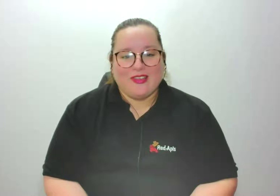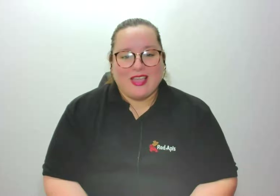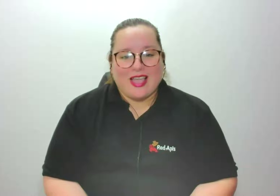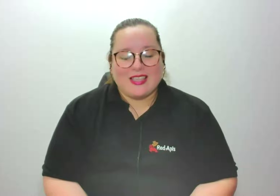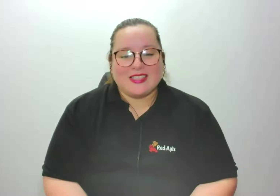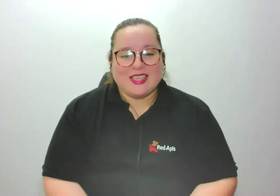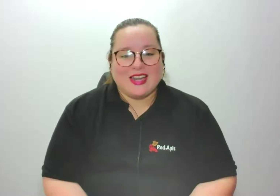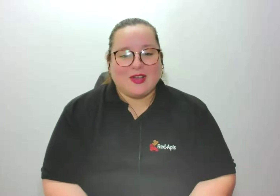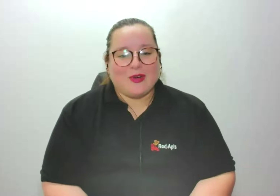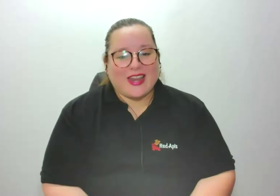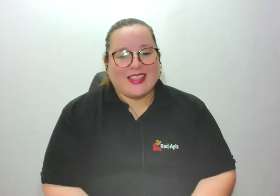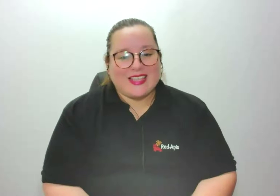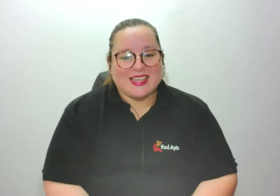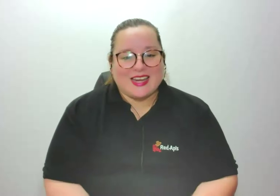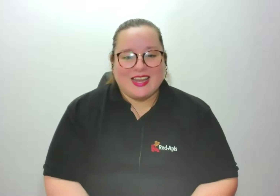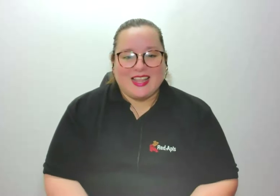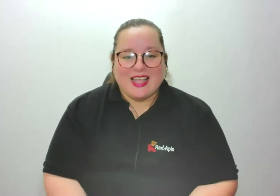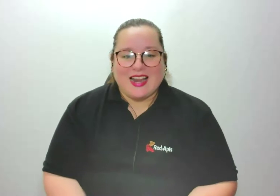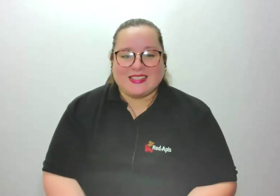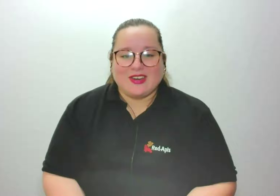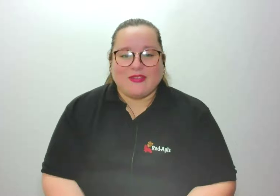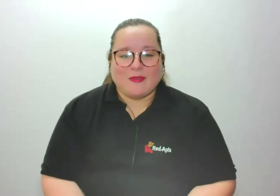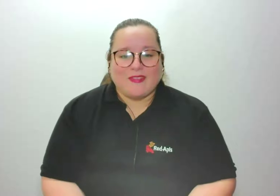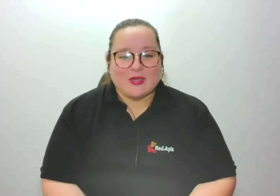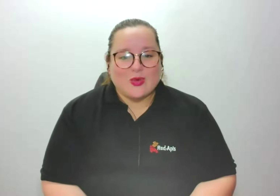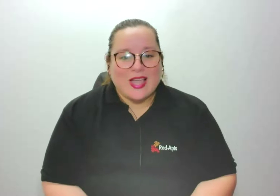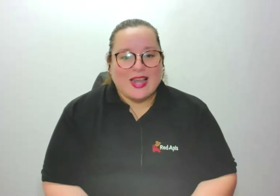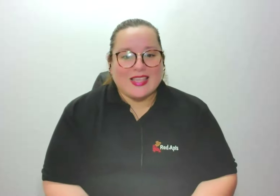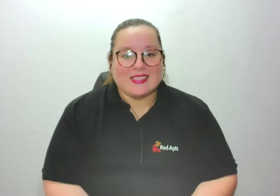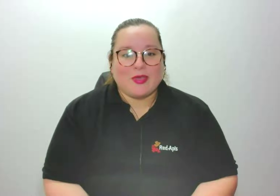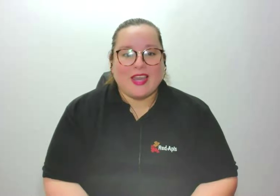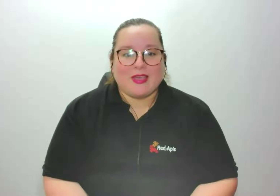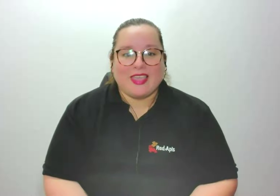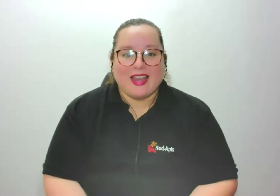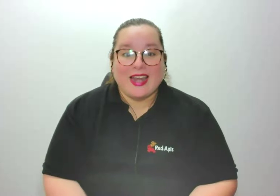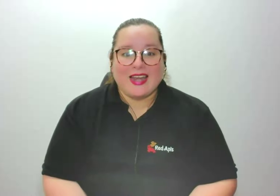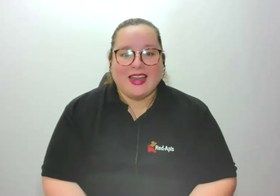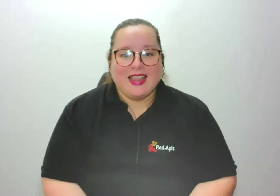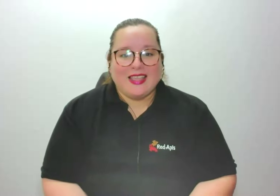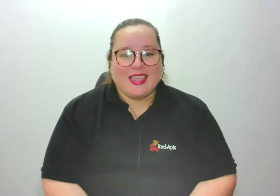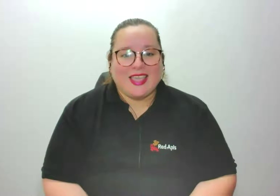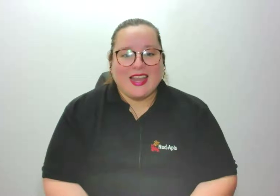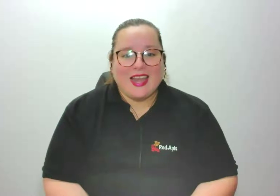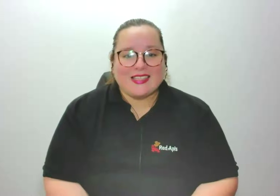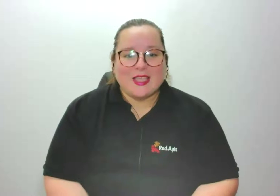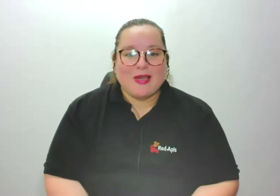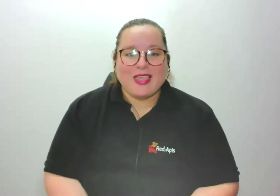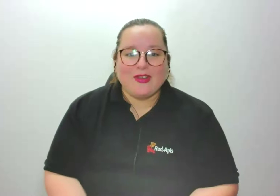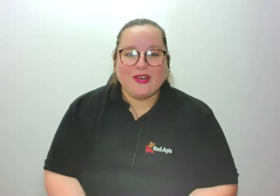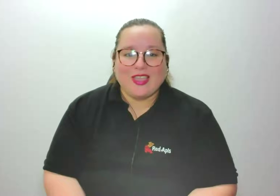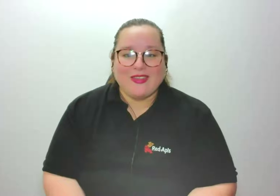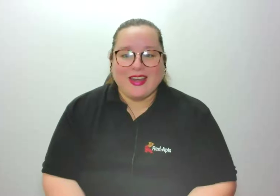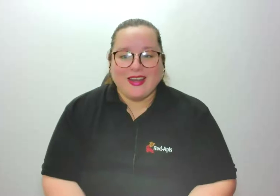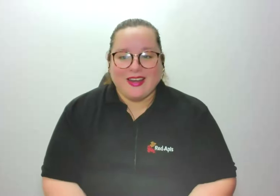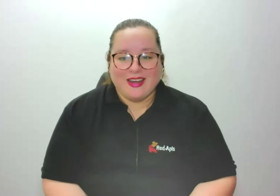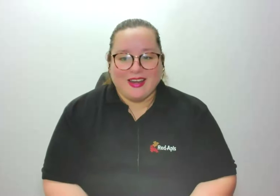modelo al enseñarles cómo caracterizar, al hacerlo de forma visual, que se puedan imaginar, que generen esa imagen